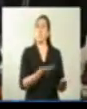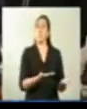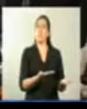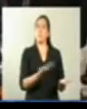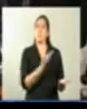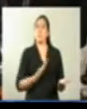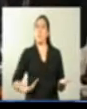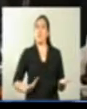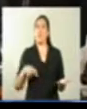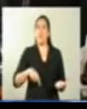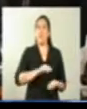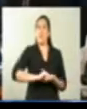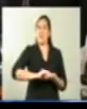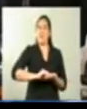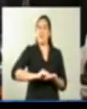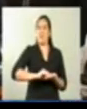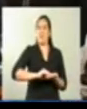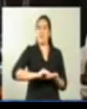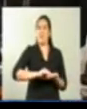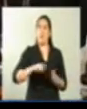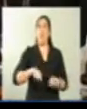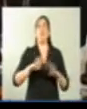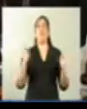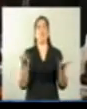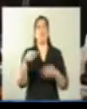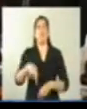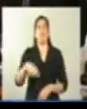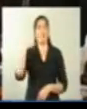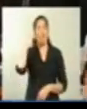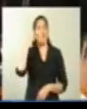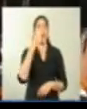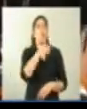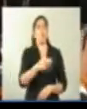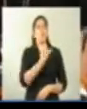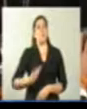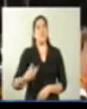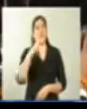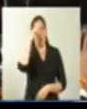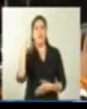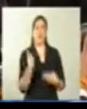presidencia del Senado y de esta Asamblea en la señora vicepresidenta de la Nación.